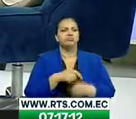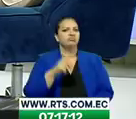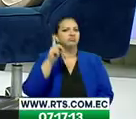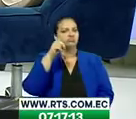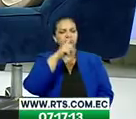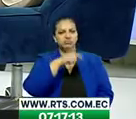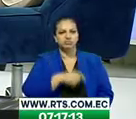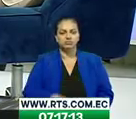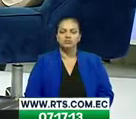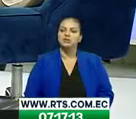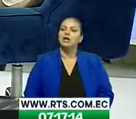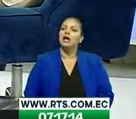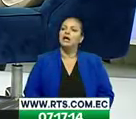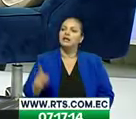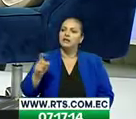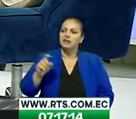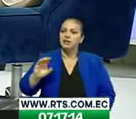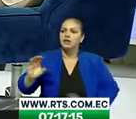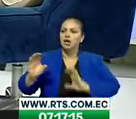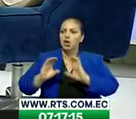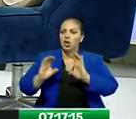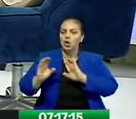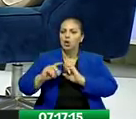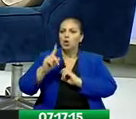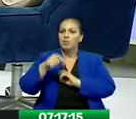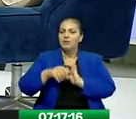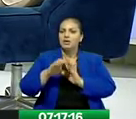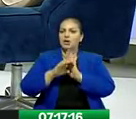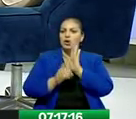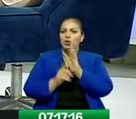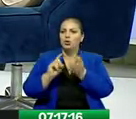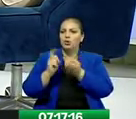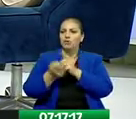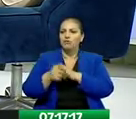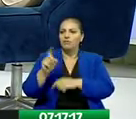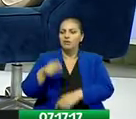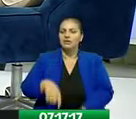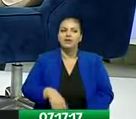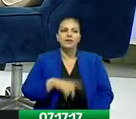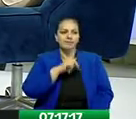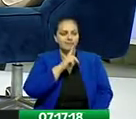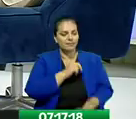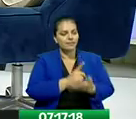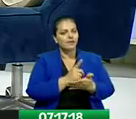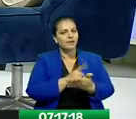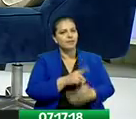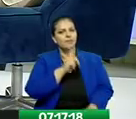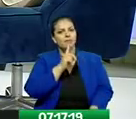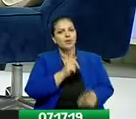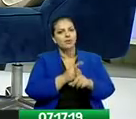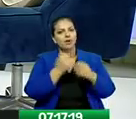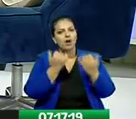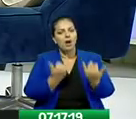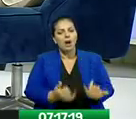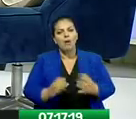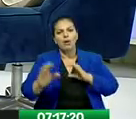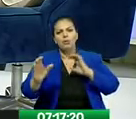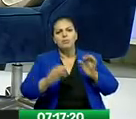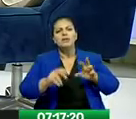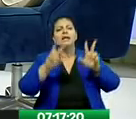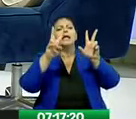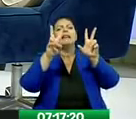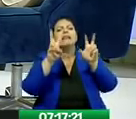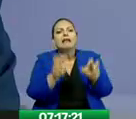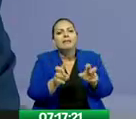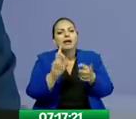Hay consenso y hay conciencia de que hay que hacerlo. Sí. ¿Dónde están las trabas? El tema está en qué es lo que hay que justamente modificar, y nosotros hemos hecho varias propuestas a lo